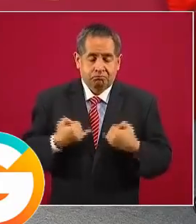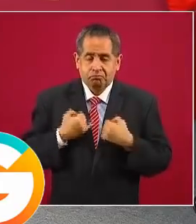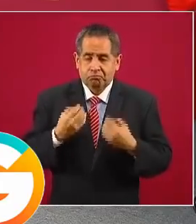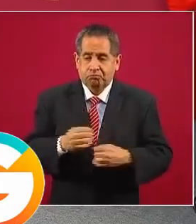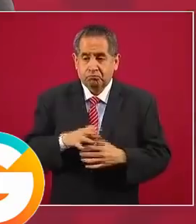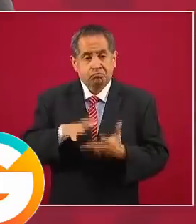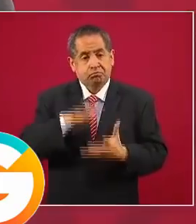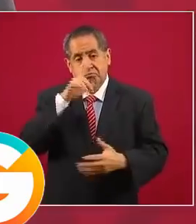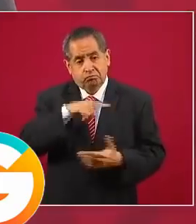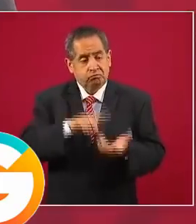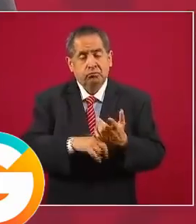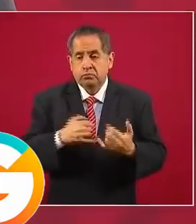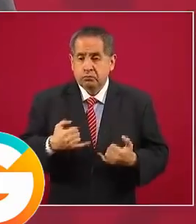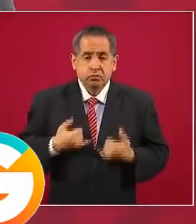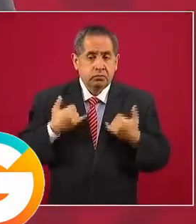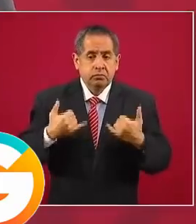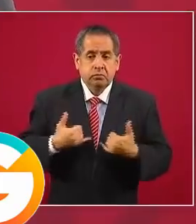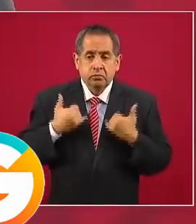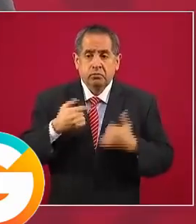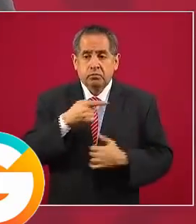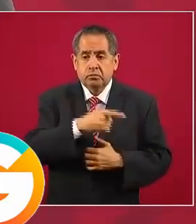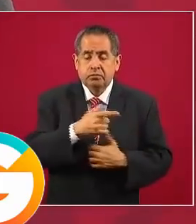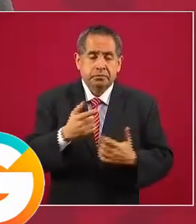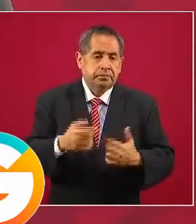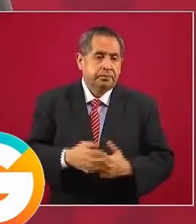la mayoría jóvenes,